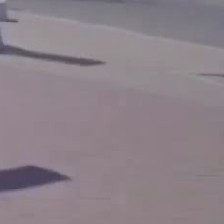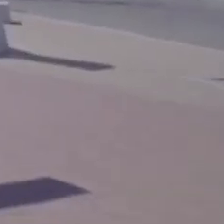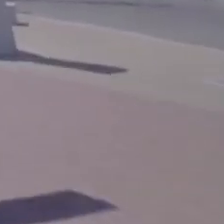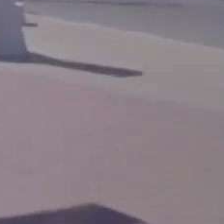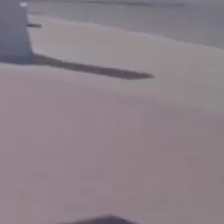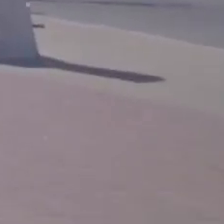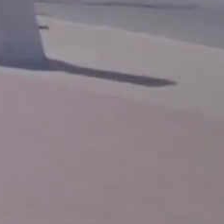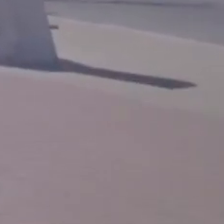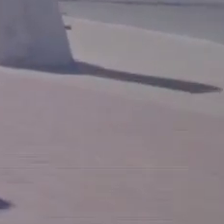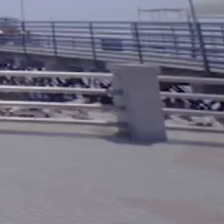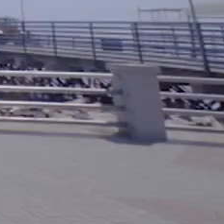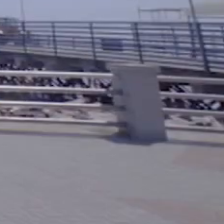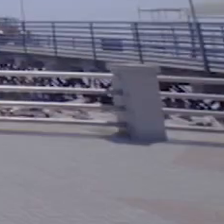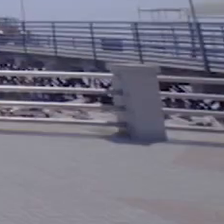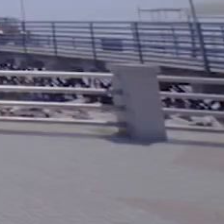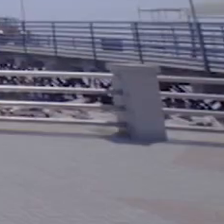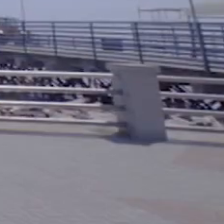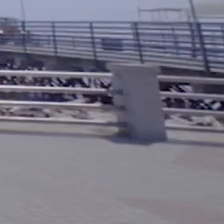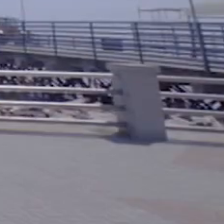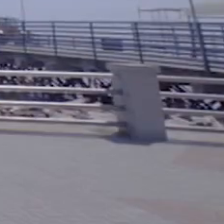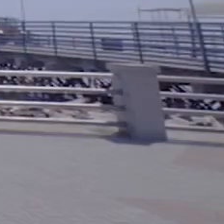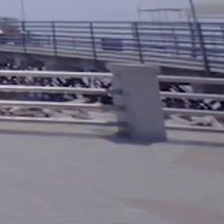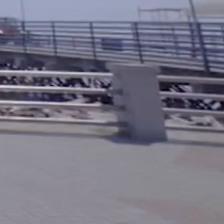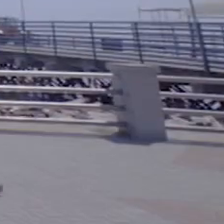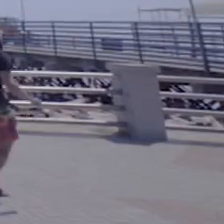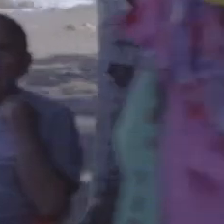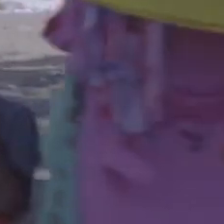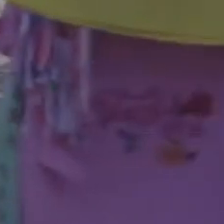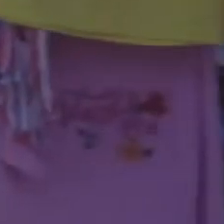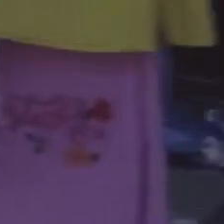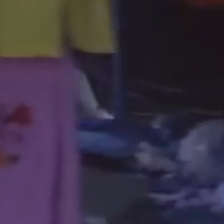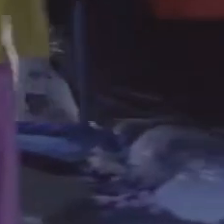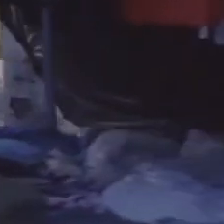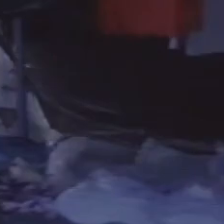Al mirar ese mar, me di cuenta de cuán solo me encontraba.